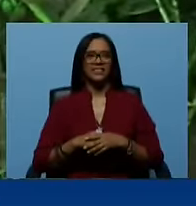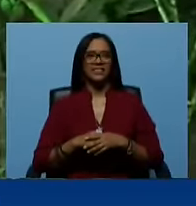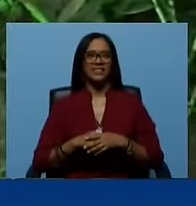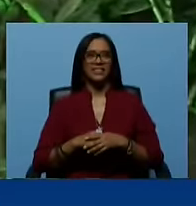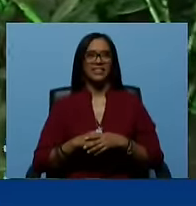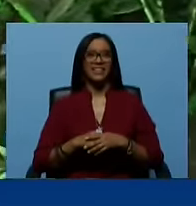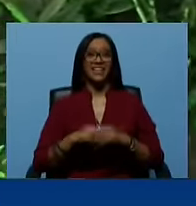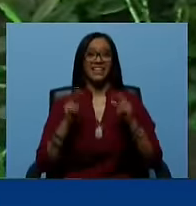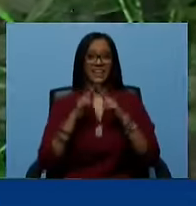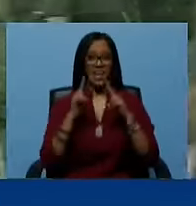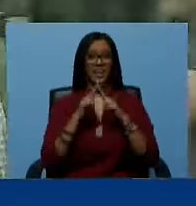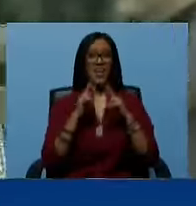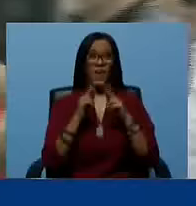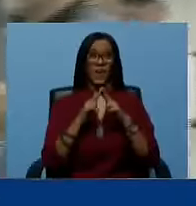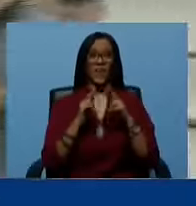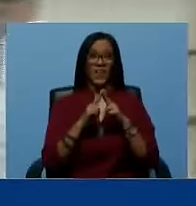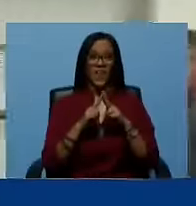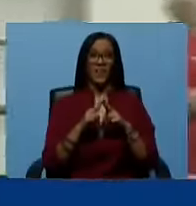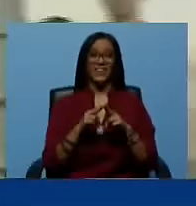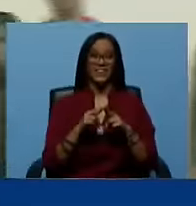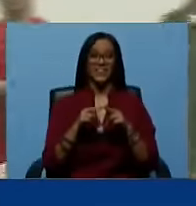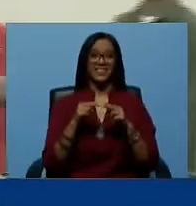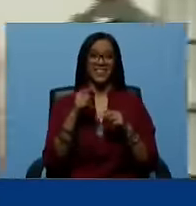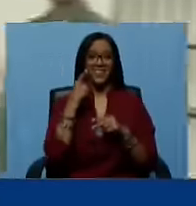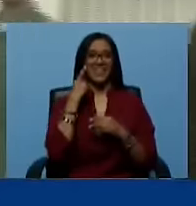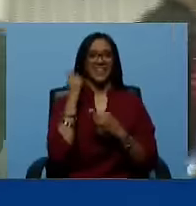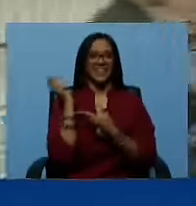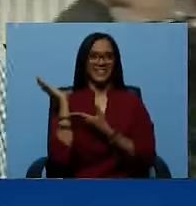Mira, te conocen, chico.